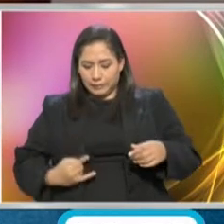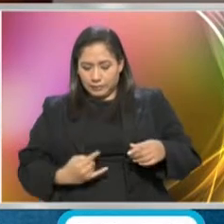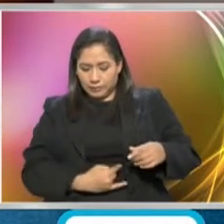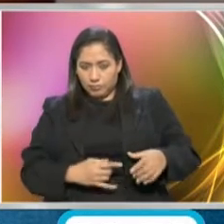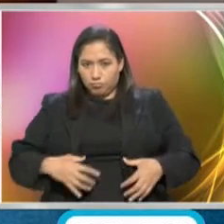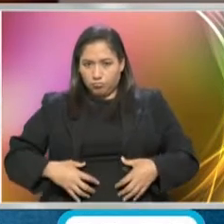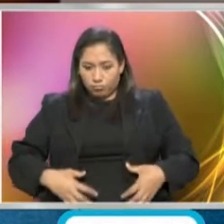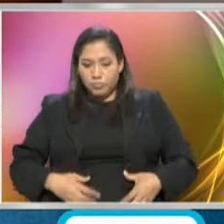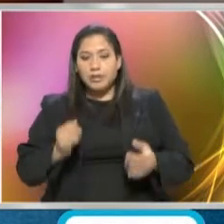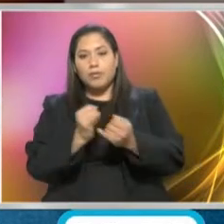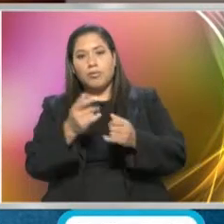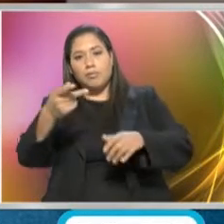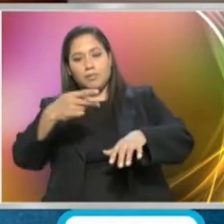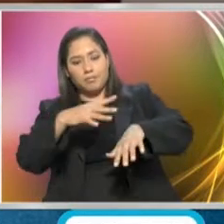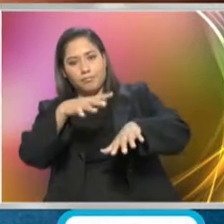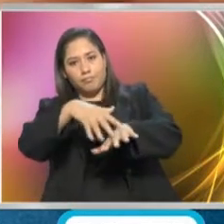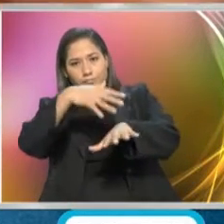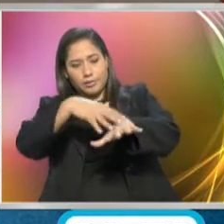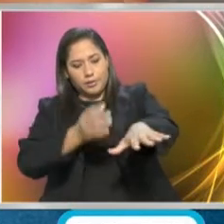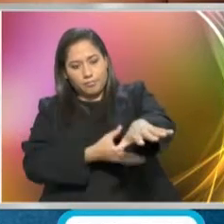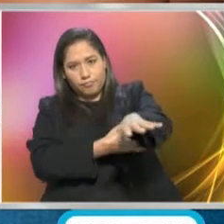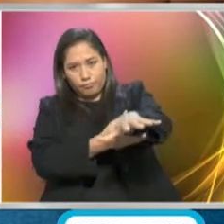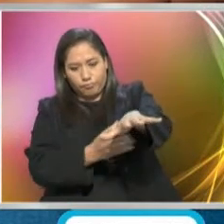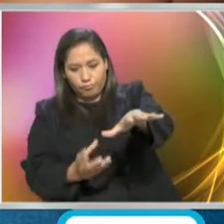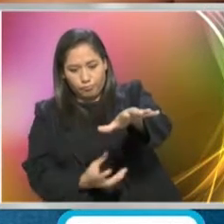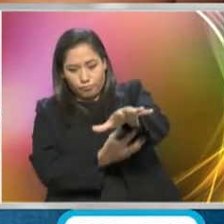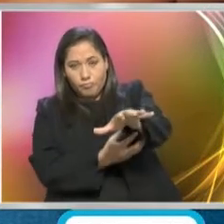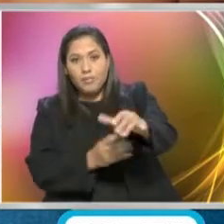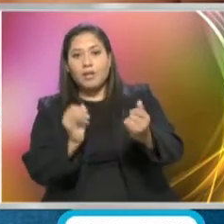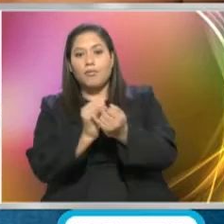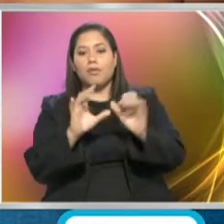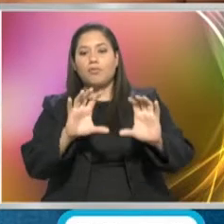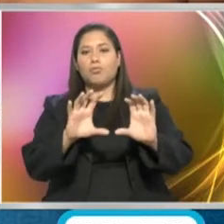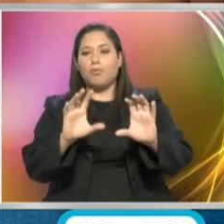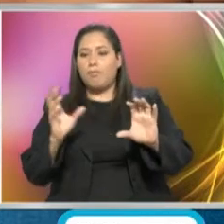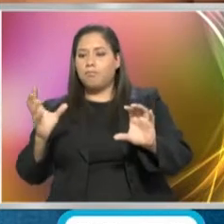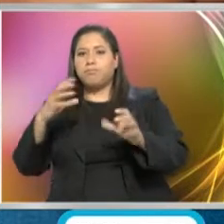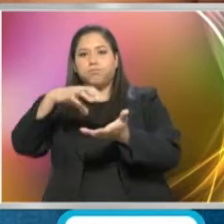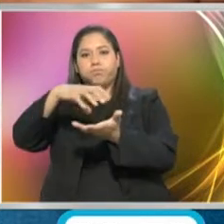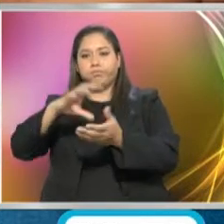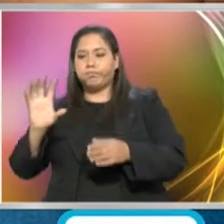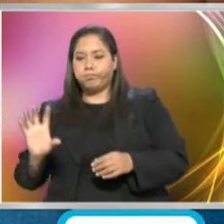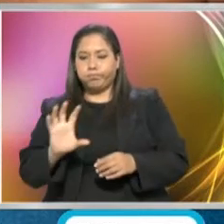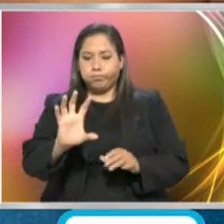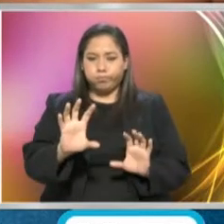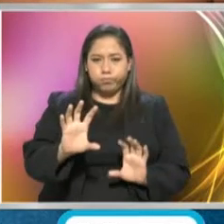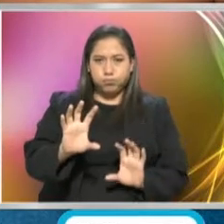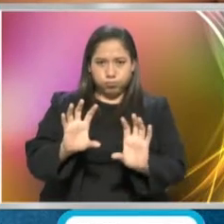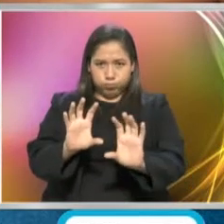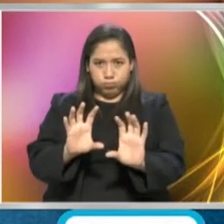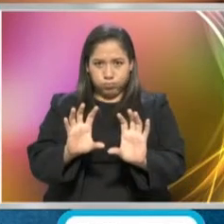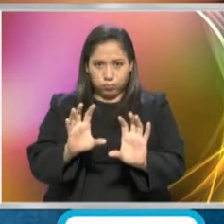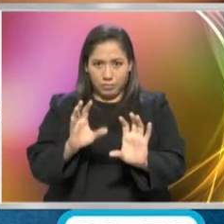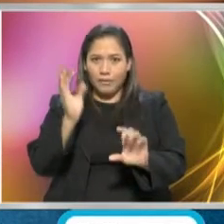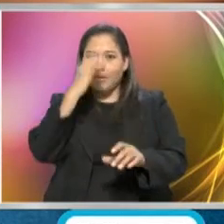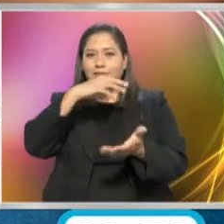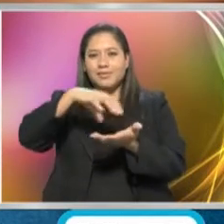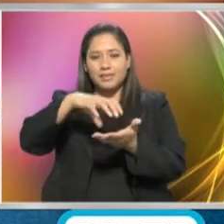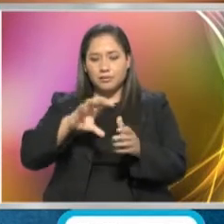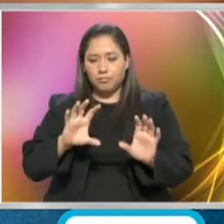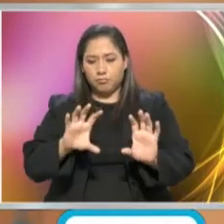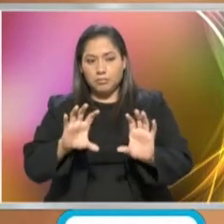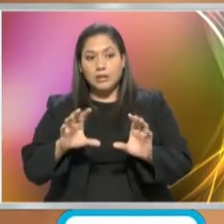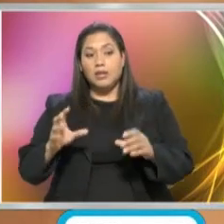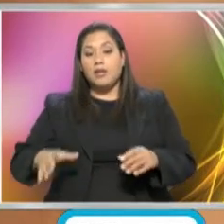son los que más se utilizan y obviamente en hombre el implante de glúteo. Hay hombres que no tienen una forma adecuada de la